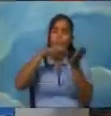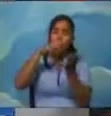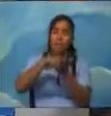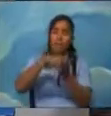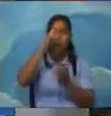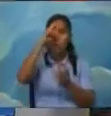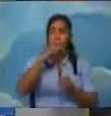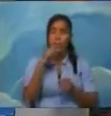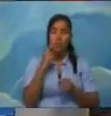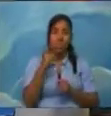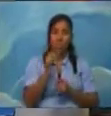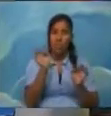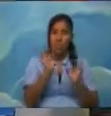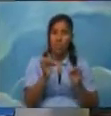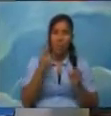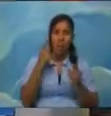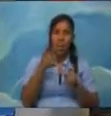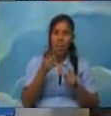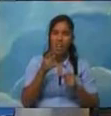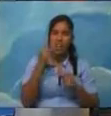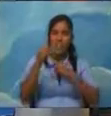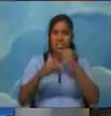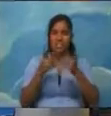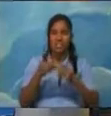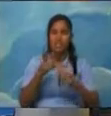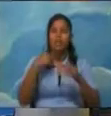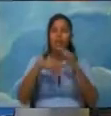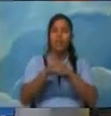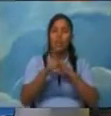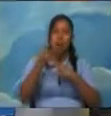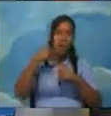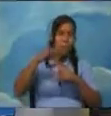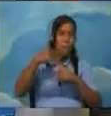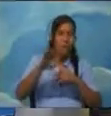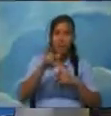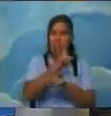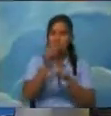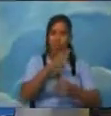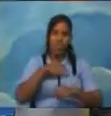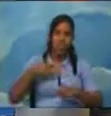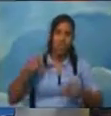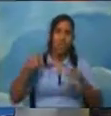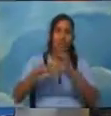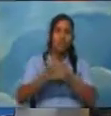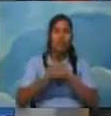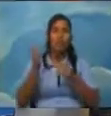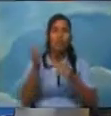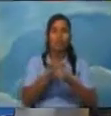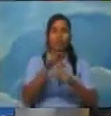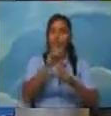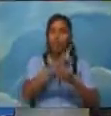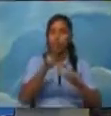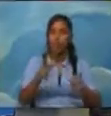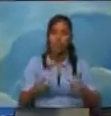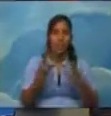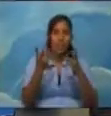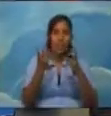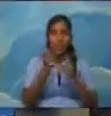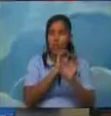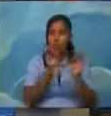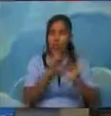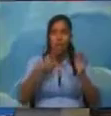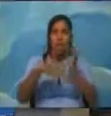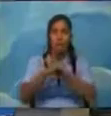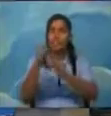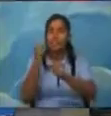dijo, ajá, te fuiste, mira lo que conseguiste, pues ahora no te recibo, vete